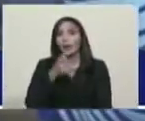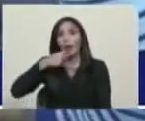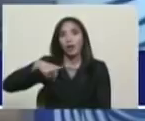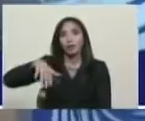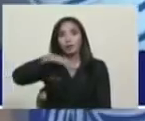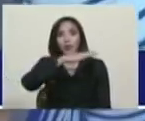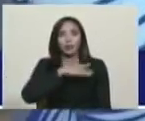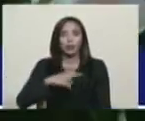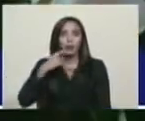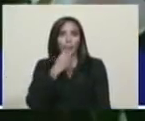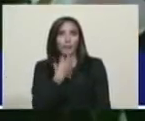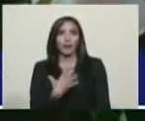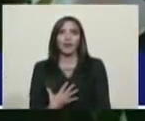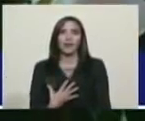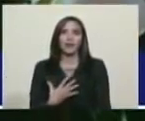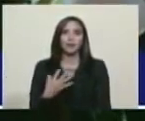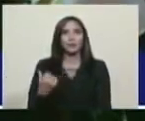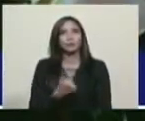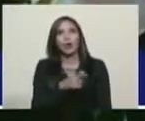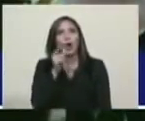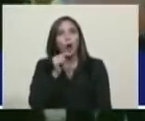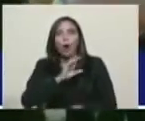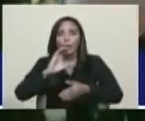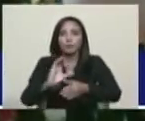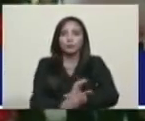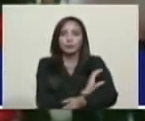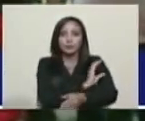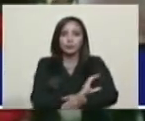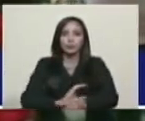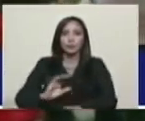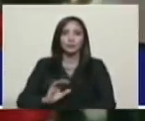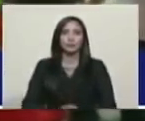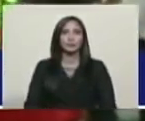un canto hermoso con Daniel.